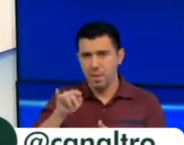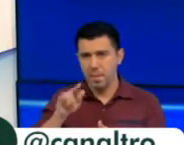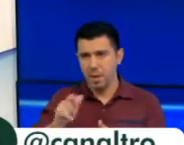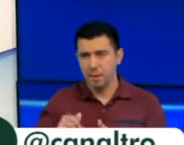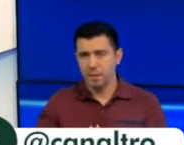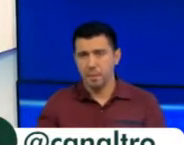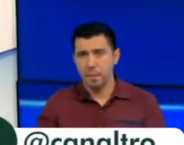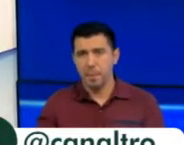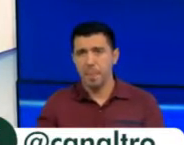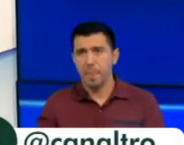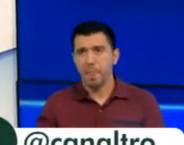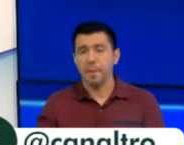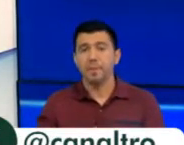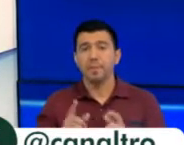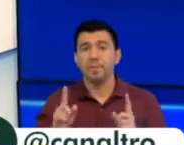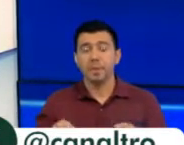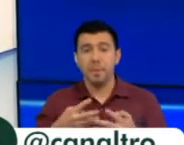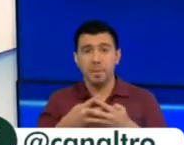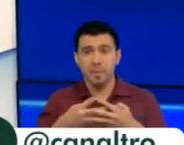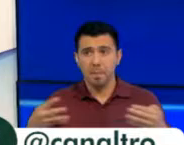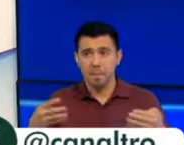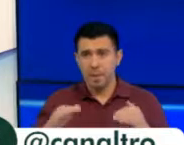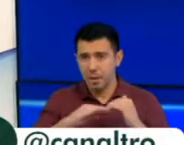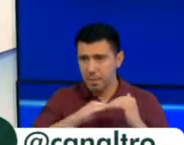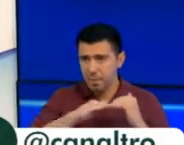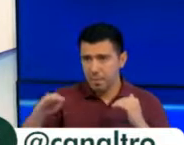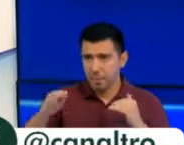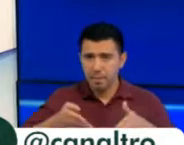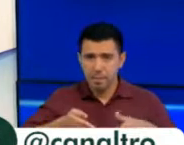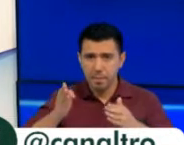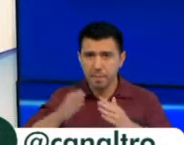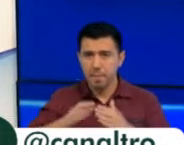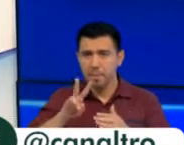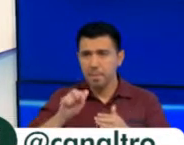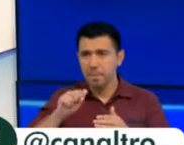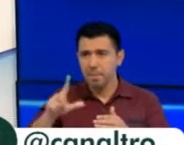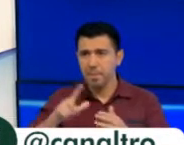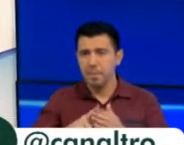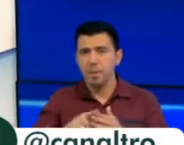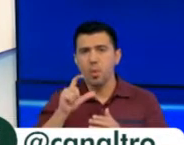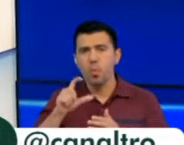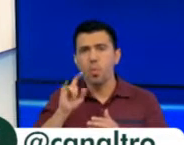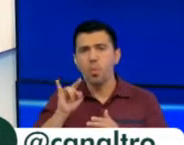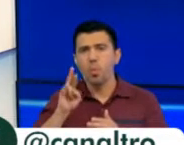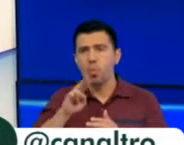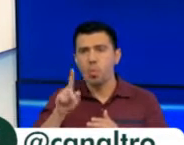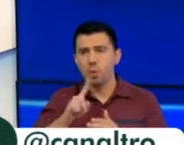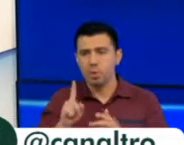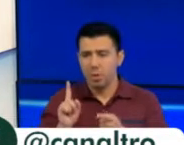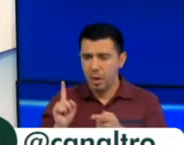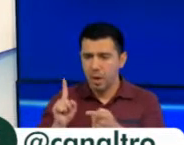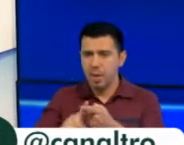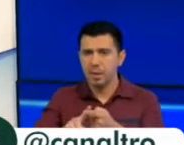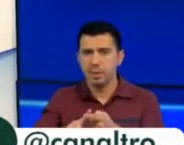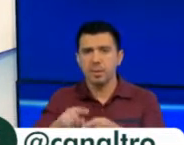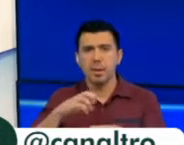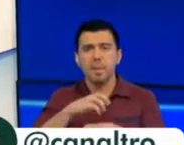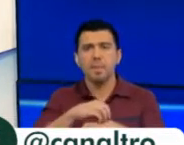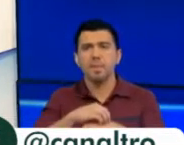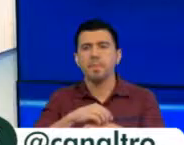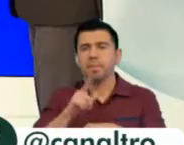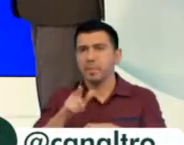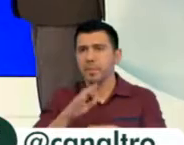Y dentro de los tramos de malla vial que se encuentran en deterioro, se conduce a la vía de Curos a Málaga, también de Carcasí a